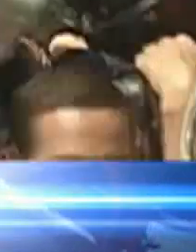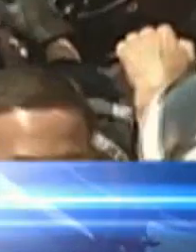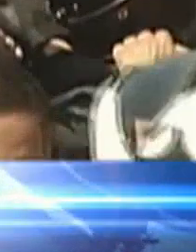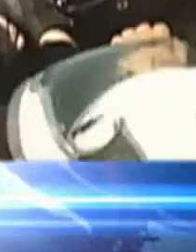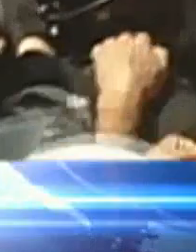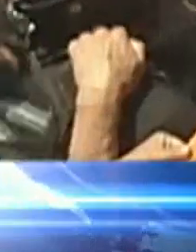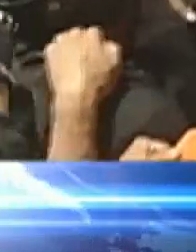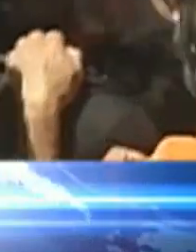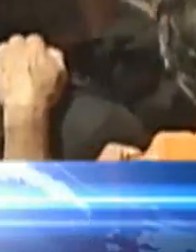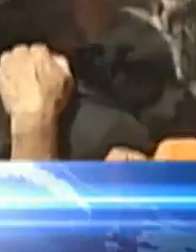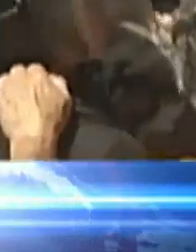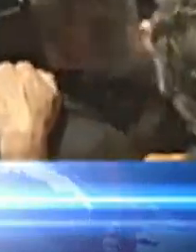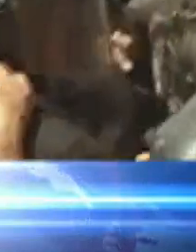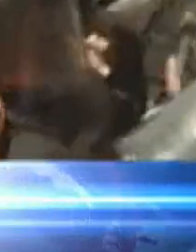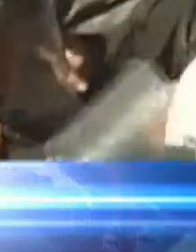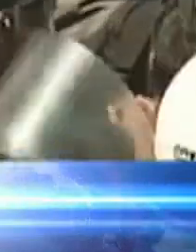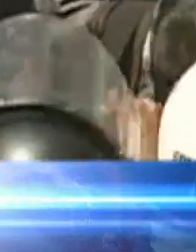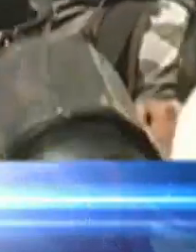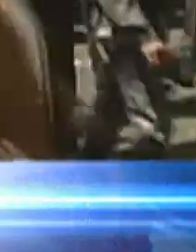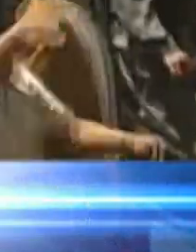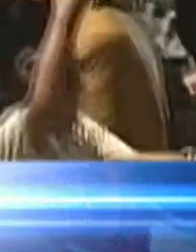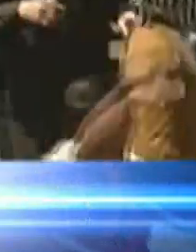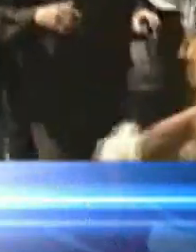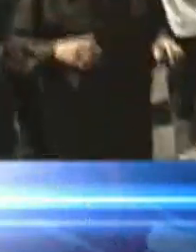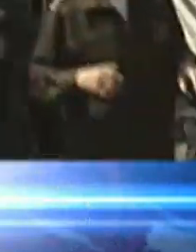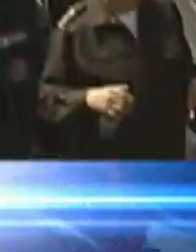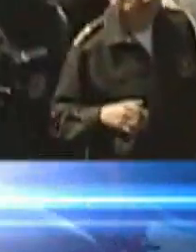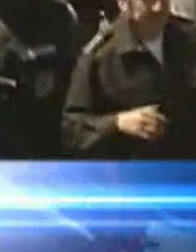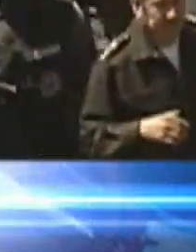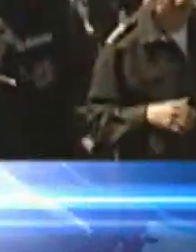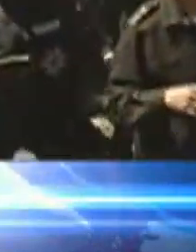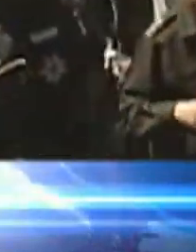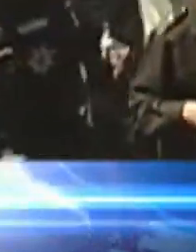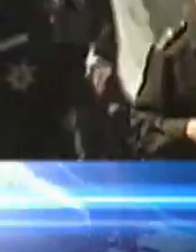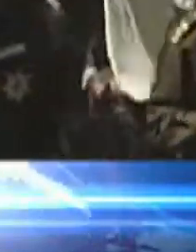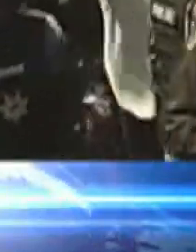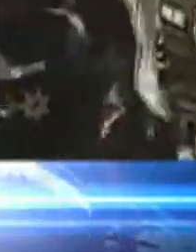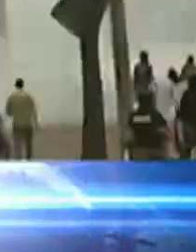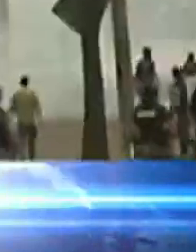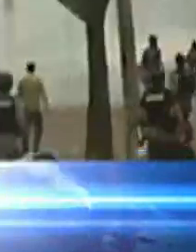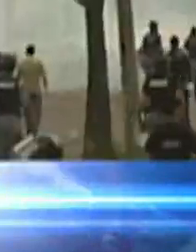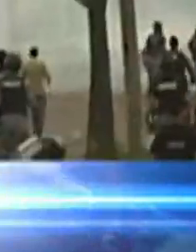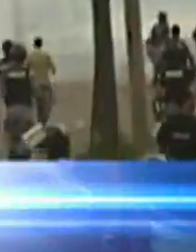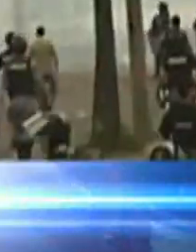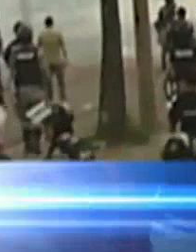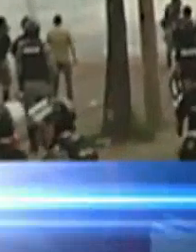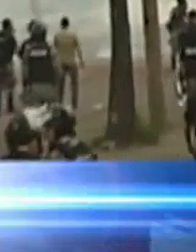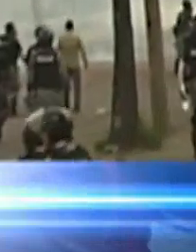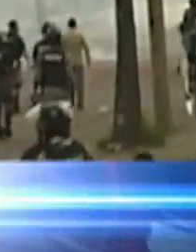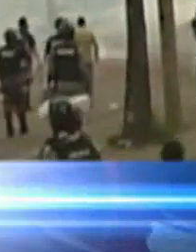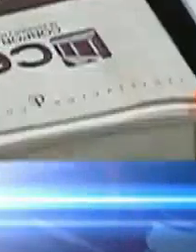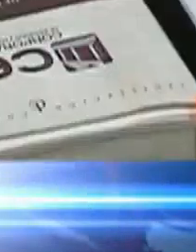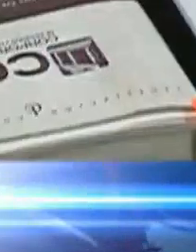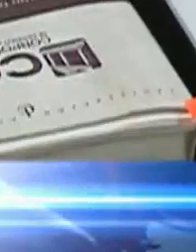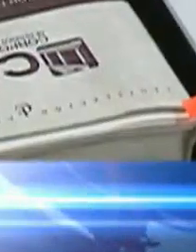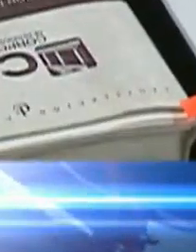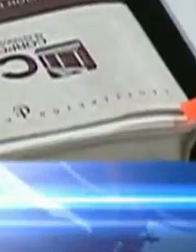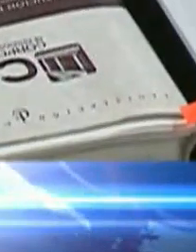Fiscalía acusó a 14 personas de secuestro al presidente Rafael Correa durante la